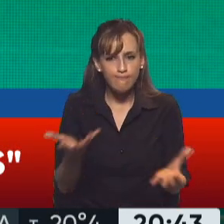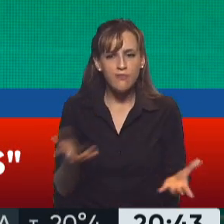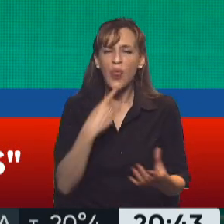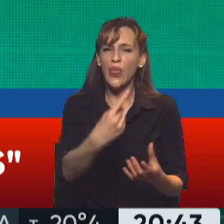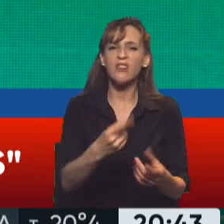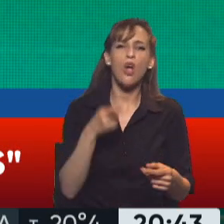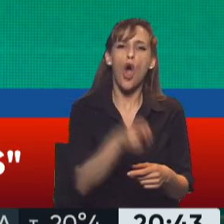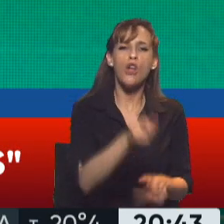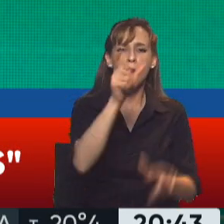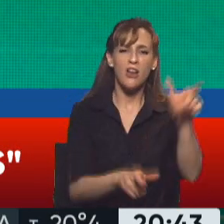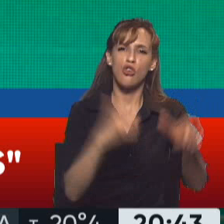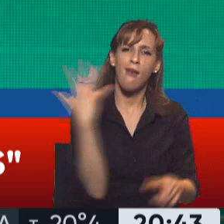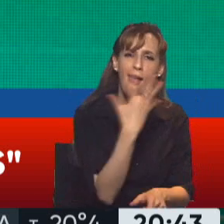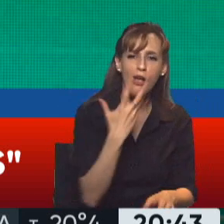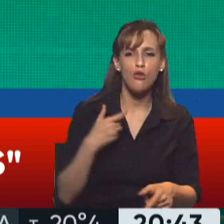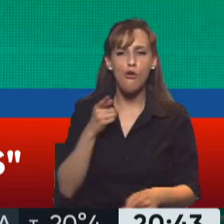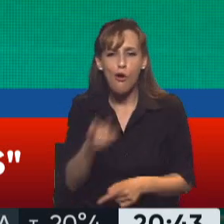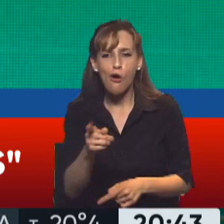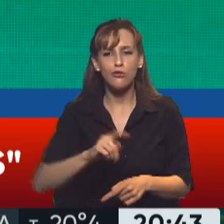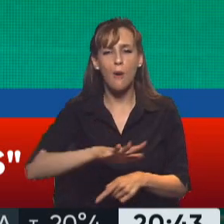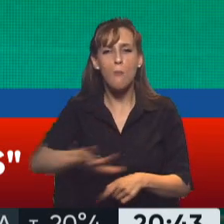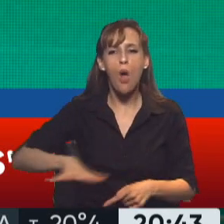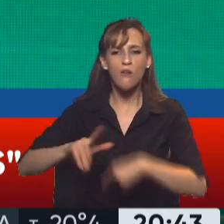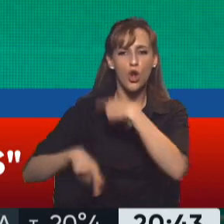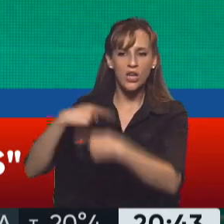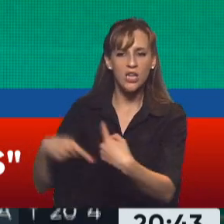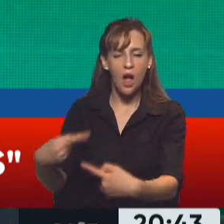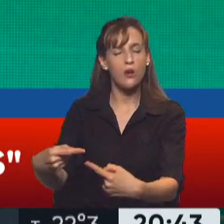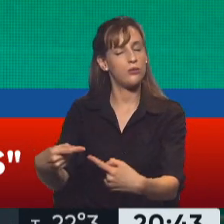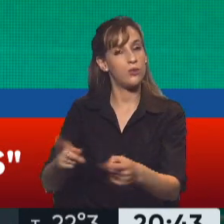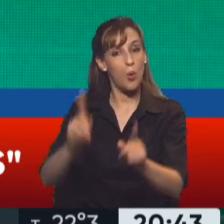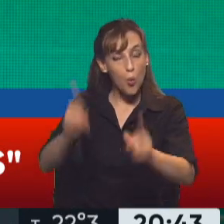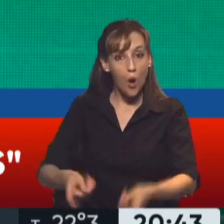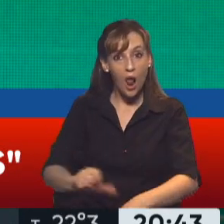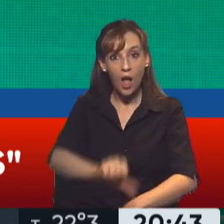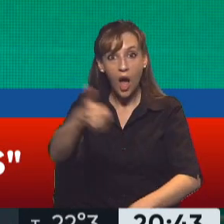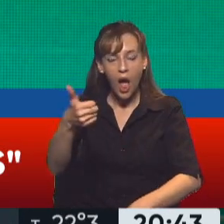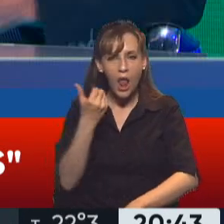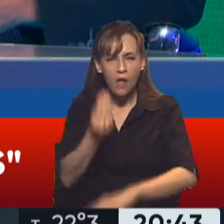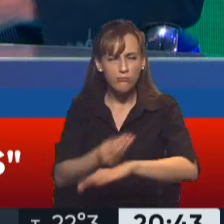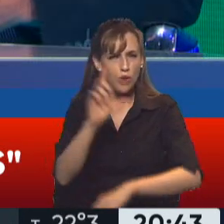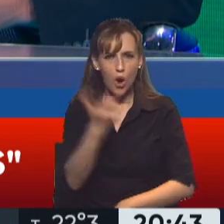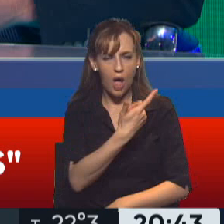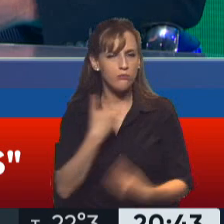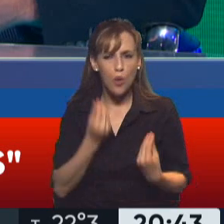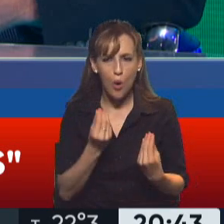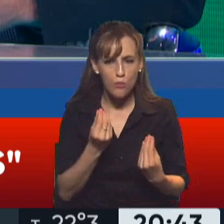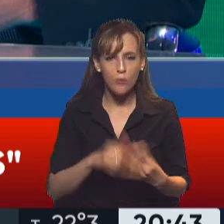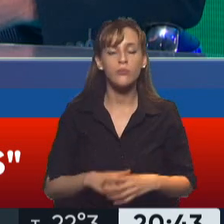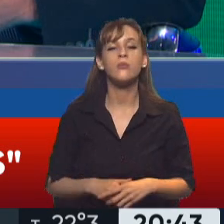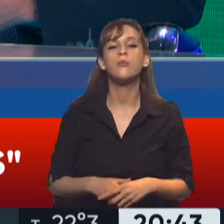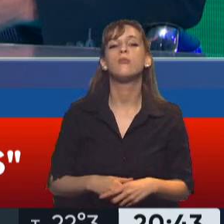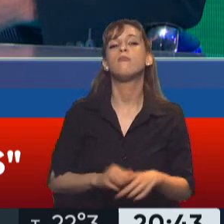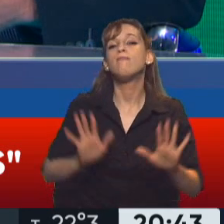originarios, con esta violencia que va hacia grupos que históricamente, digamos, han sido receptores de ese tipo de violencia. A mí me parece que estamos en un momento en el